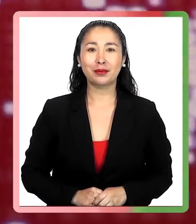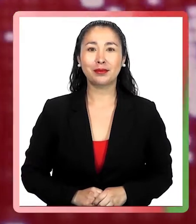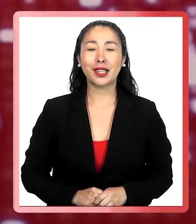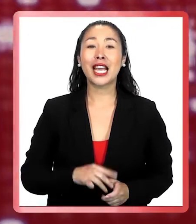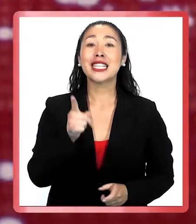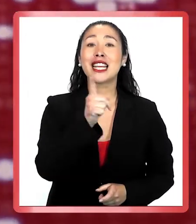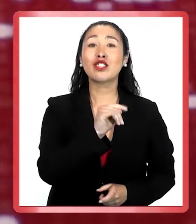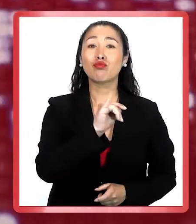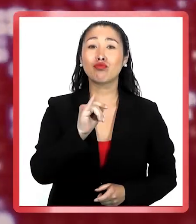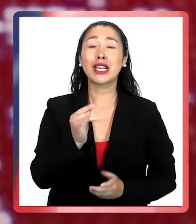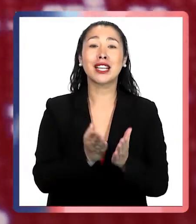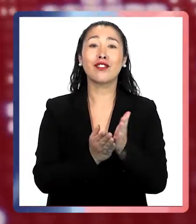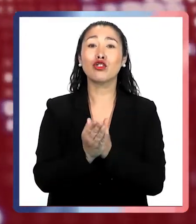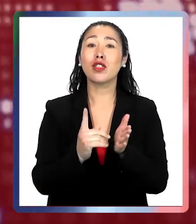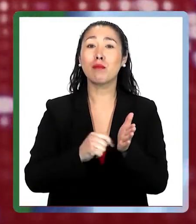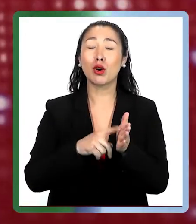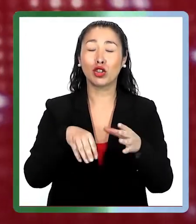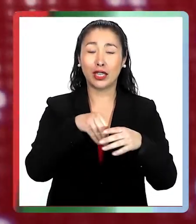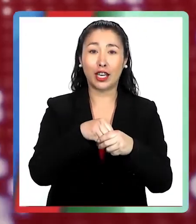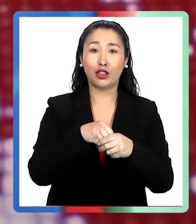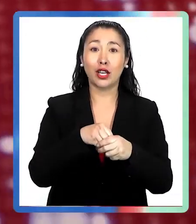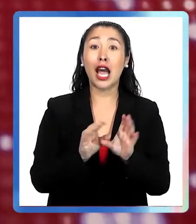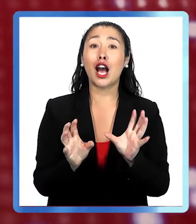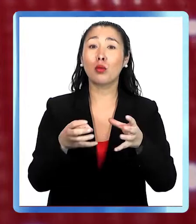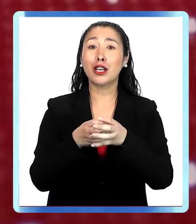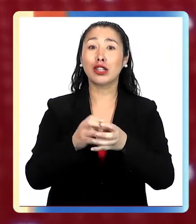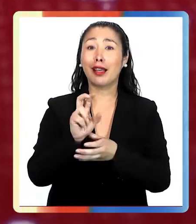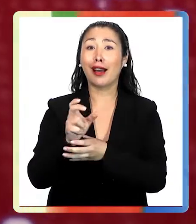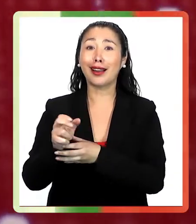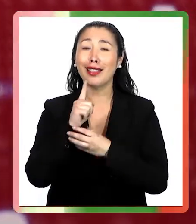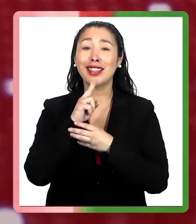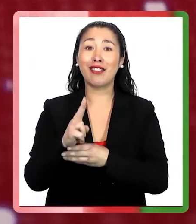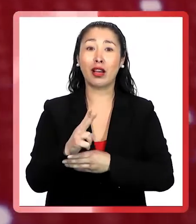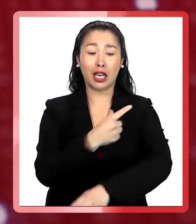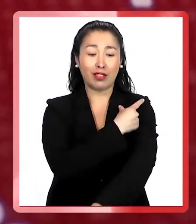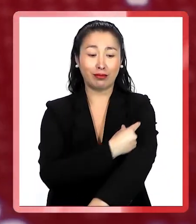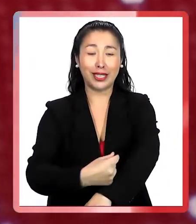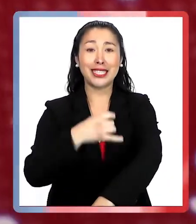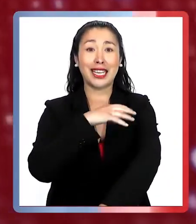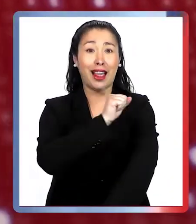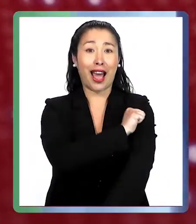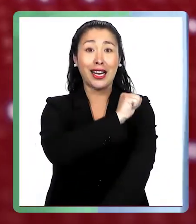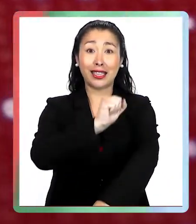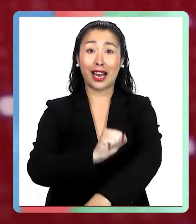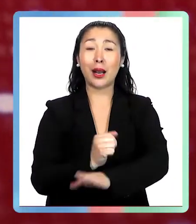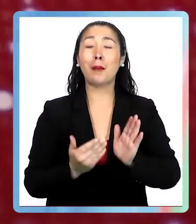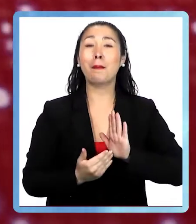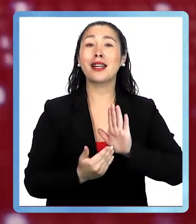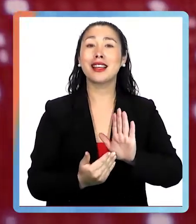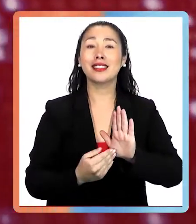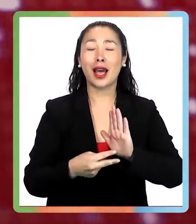Servicio de Impuestos Internos. Asociación Regional de Canales de Televisión de Señal Abierta de Chile, Arcatel,